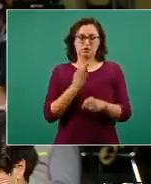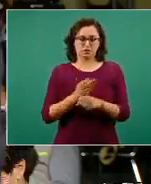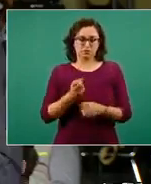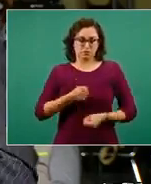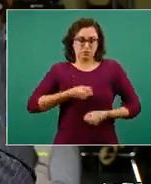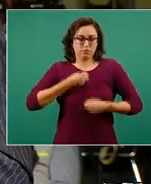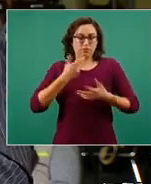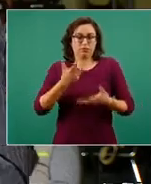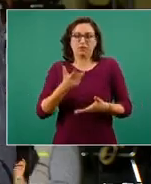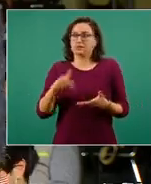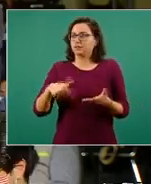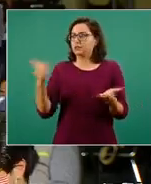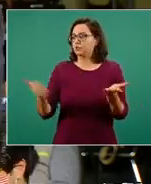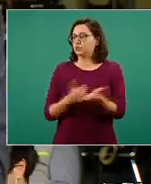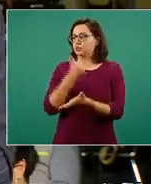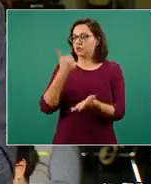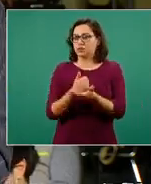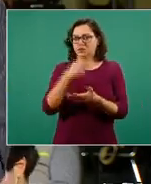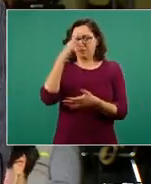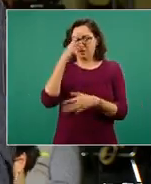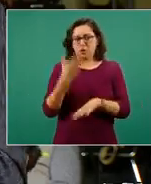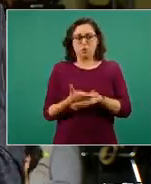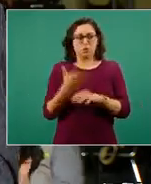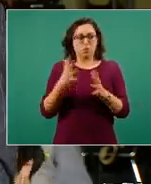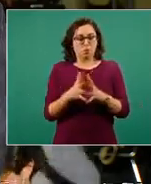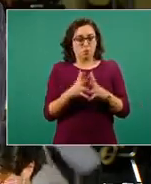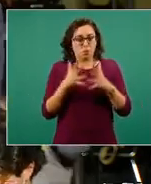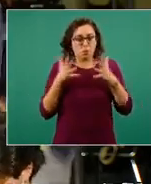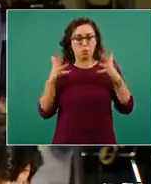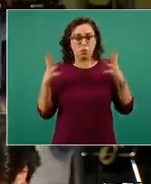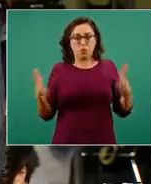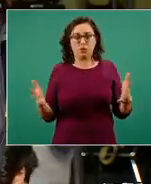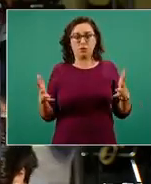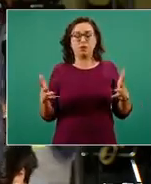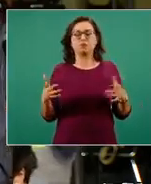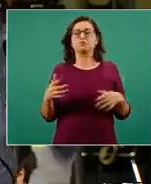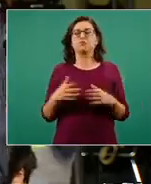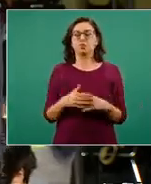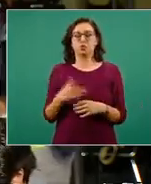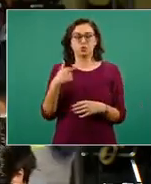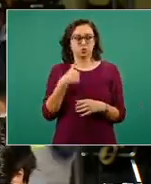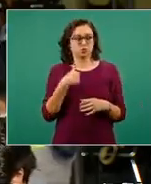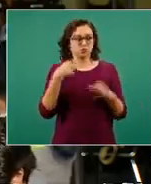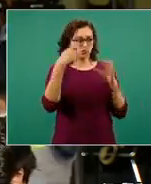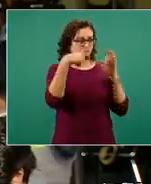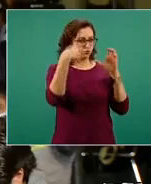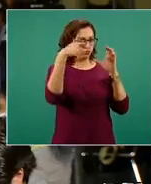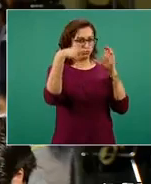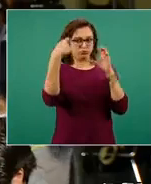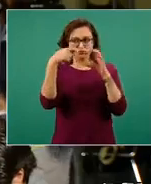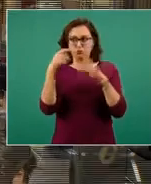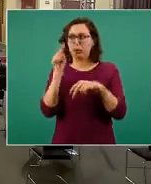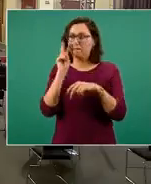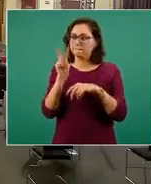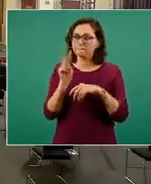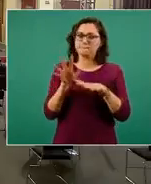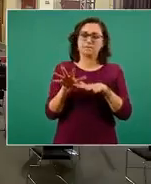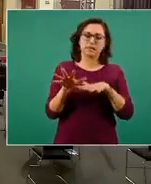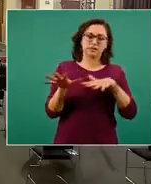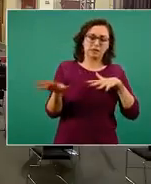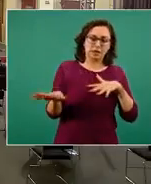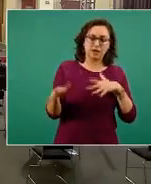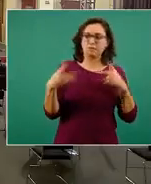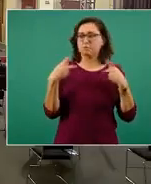una ciudad tan grande, al ser una complicación tan grande, yo me encargué de transmitir y documentar el tráfico,